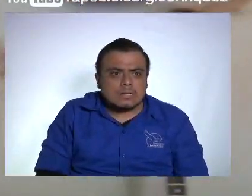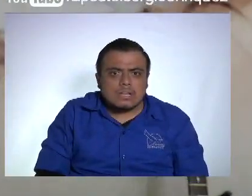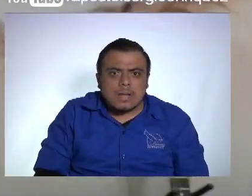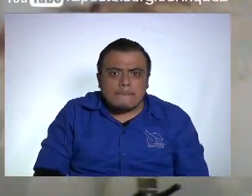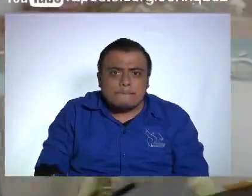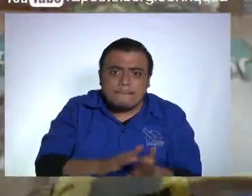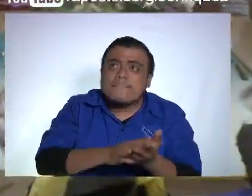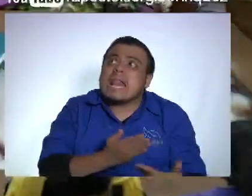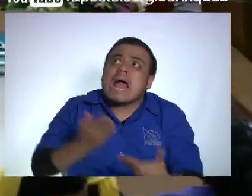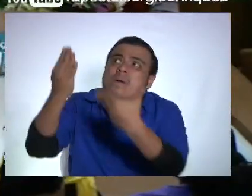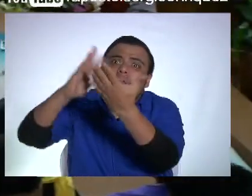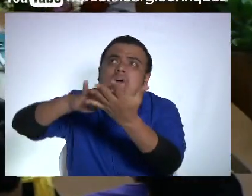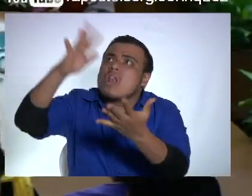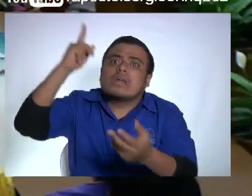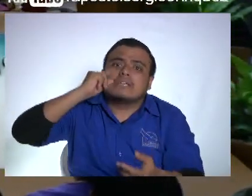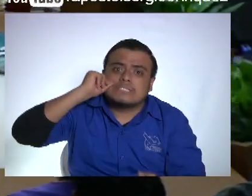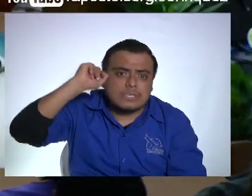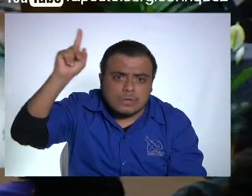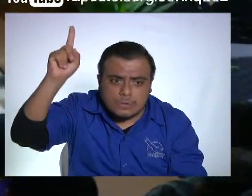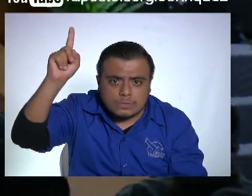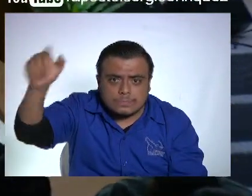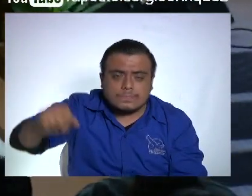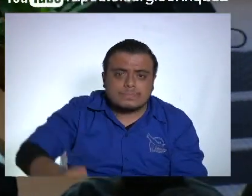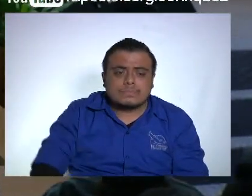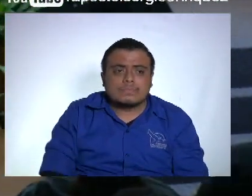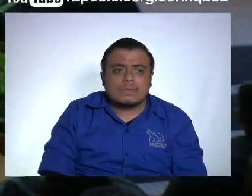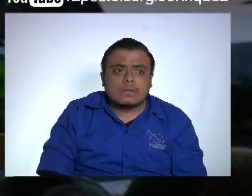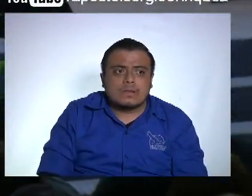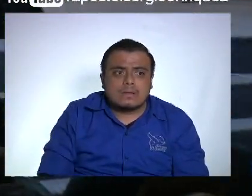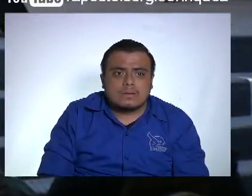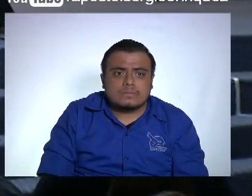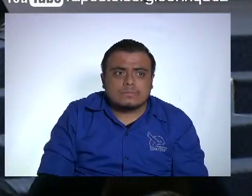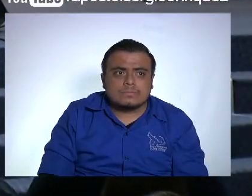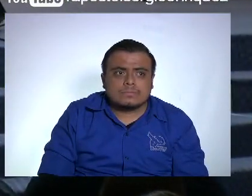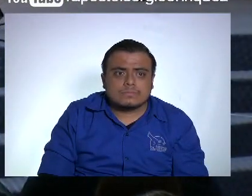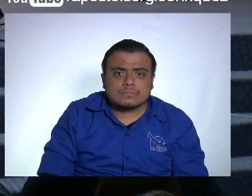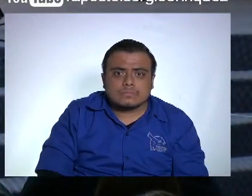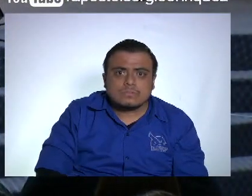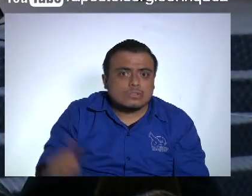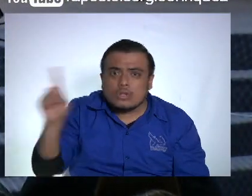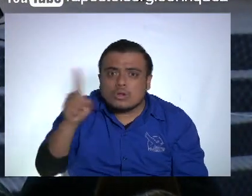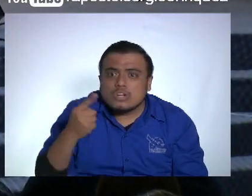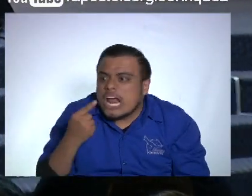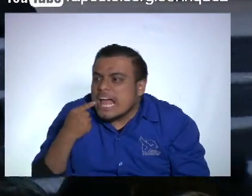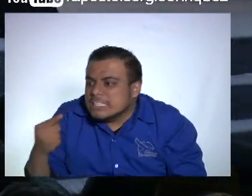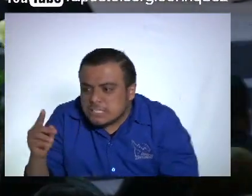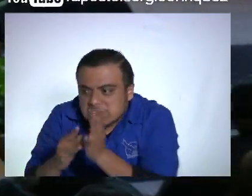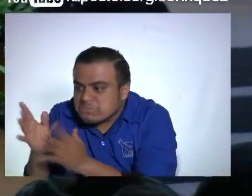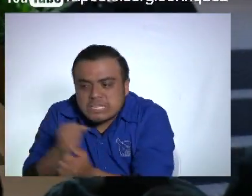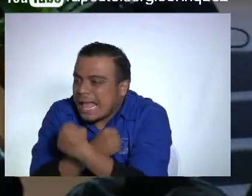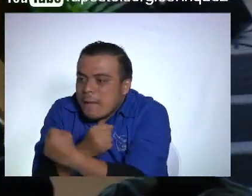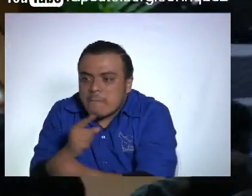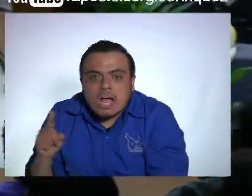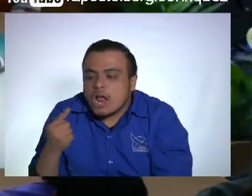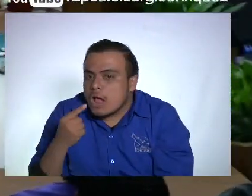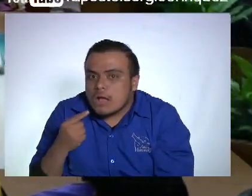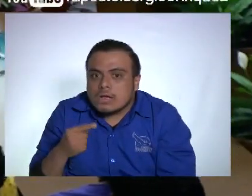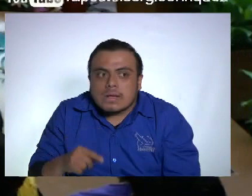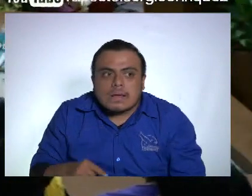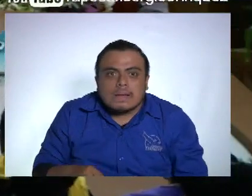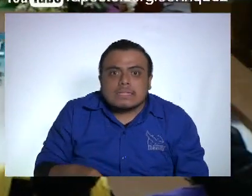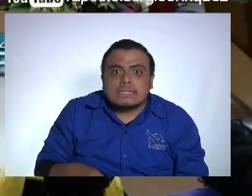hermano. Aleluya. Porque no solo vamos a llegarles a decir Jesucristo te ama, Jesucristo es tu solución,